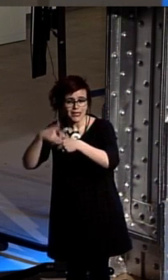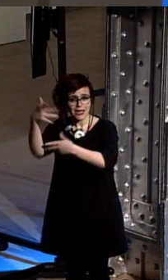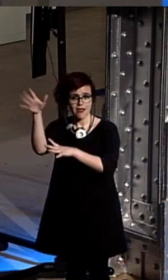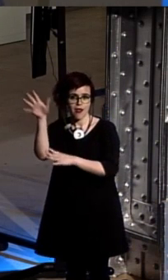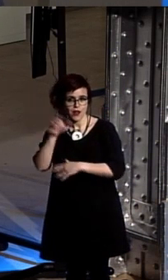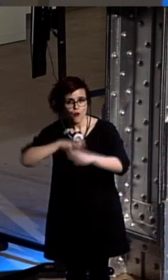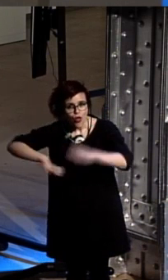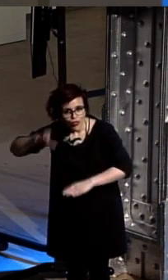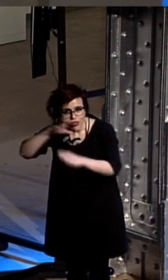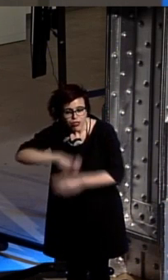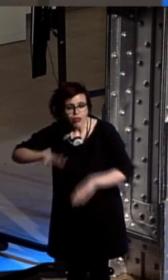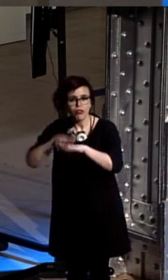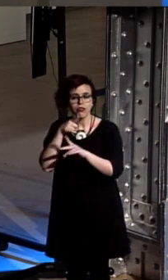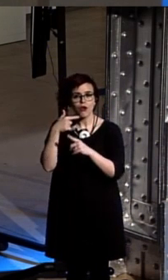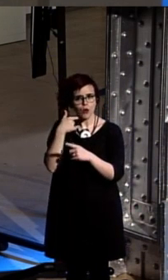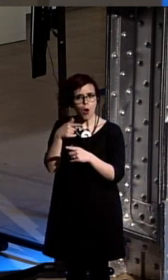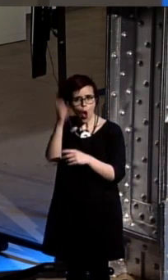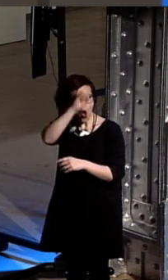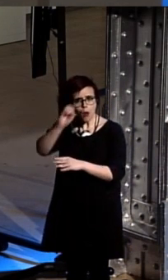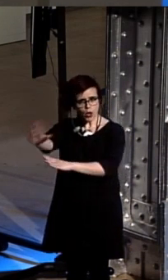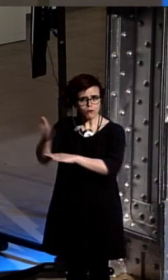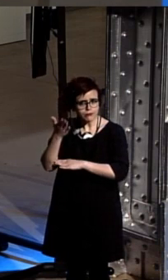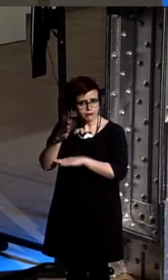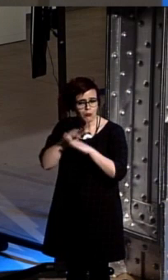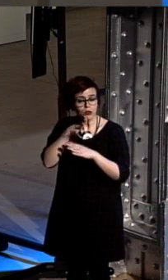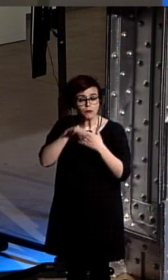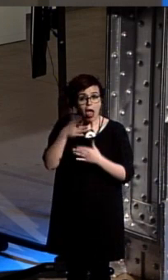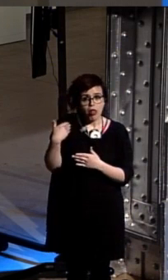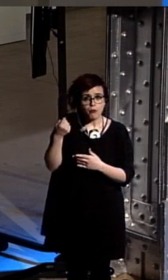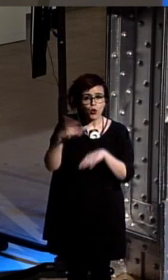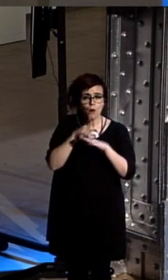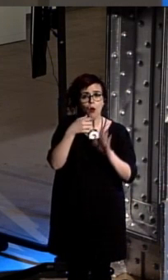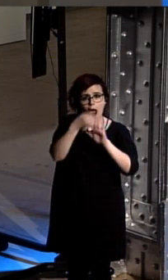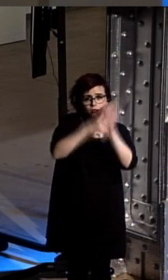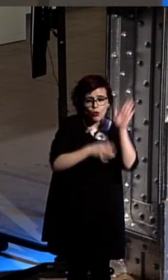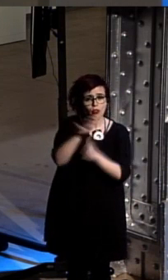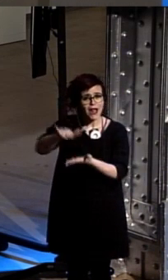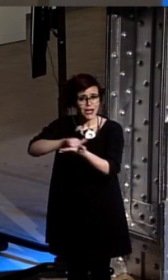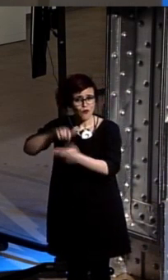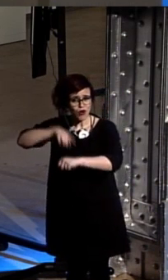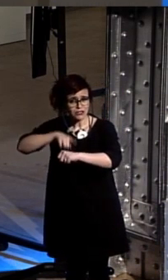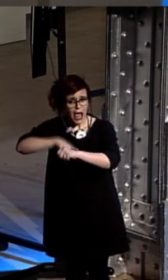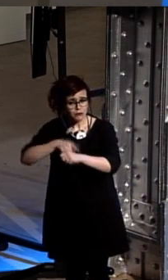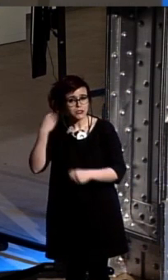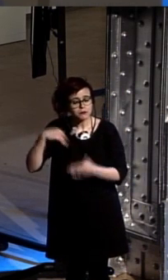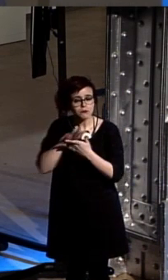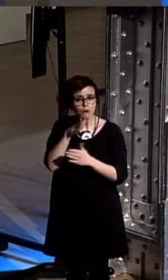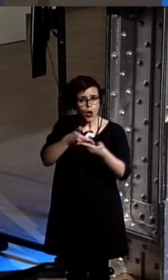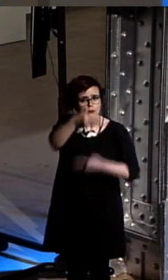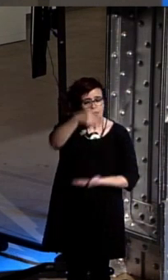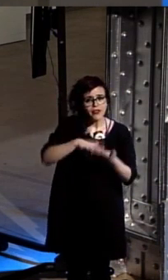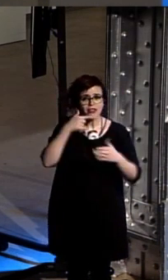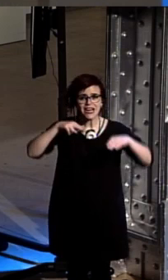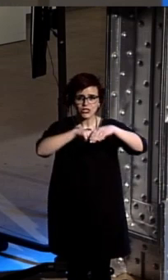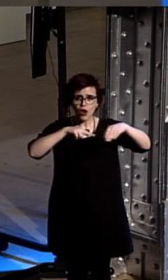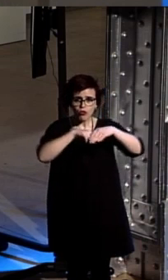neurociencia, promueva lo que quiere decir, y de hecho hace poco hubo un artículo de opinión en el New York Times que hablaba de resonancias magnéticas que